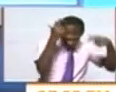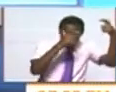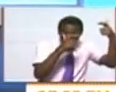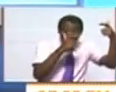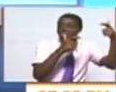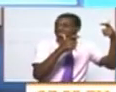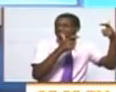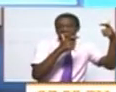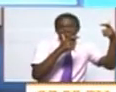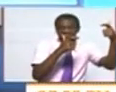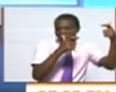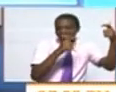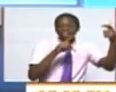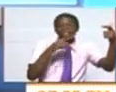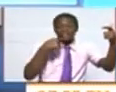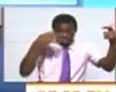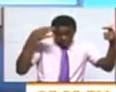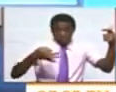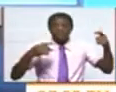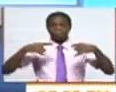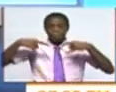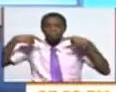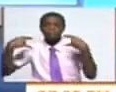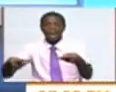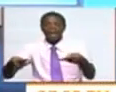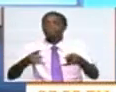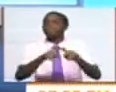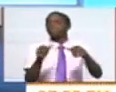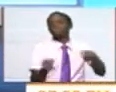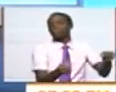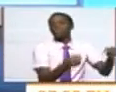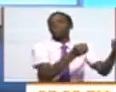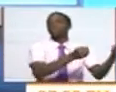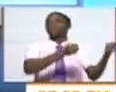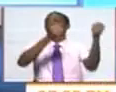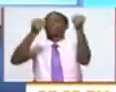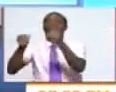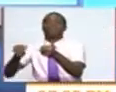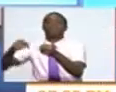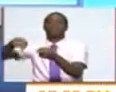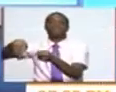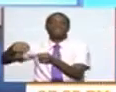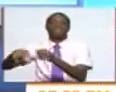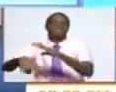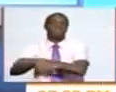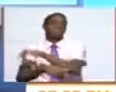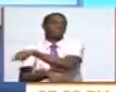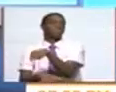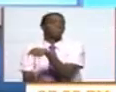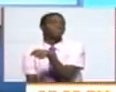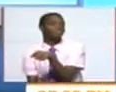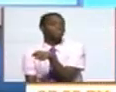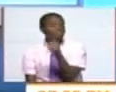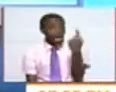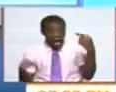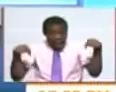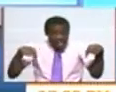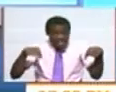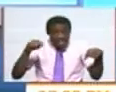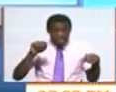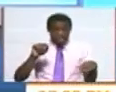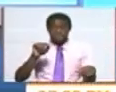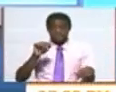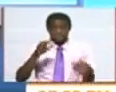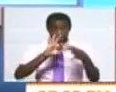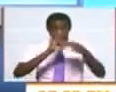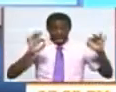Dicho y hecho, pero del otro lado. Las maestras de un colegio, aquí mismo, en El Paraíso. En